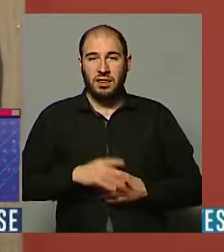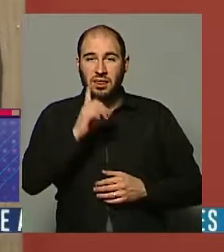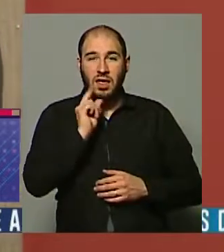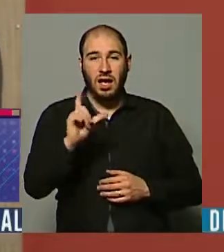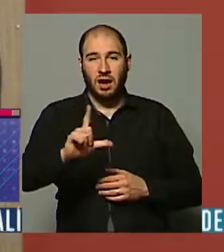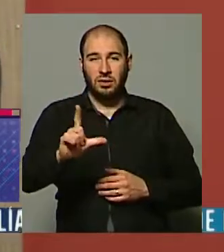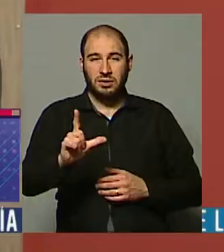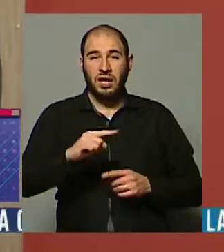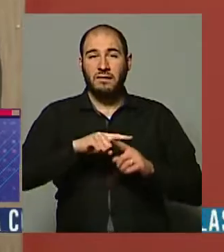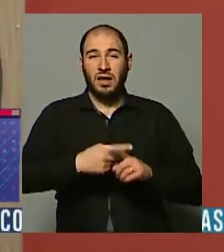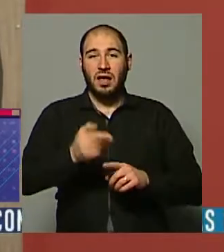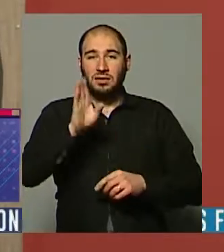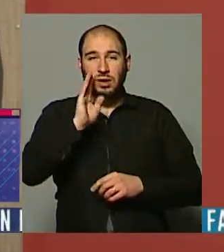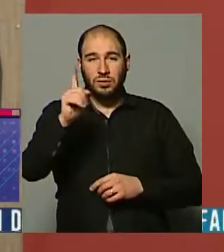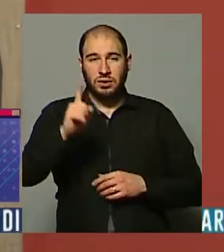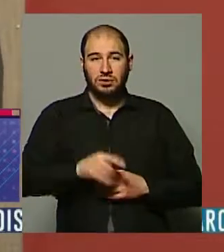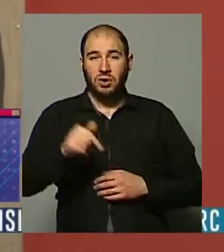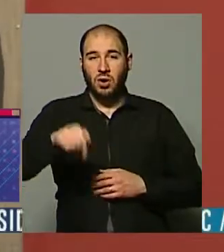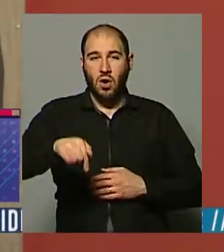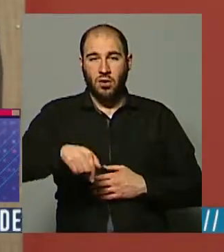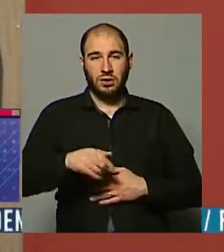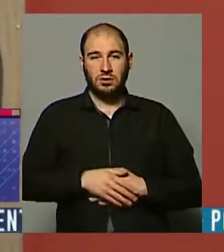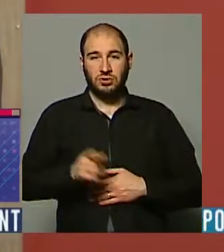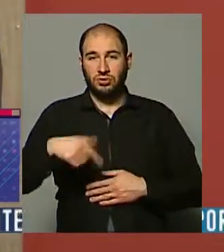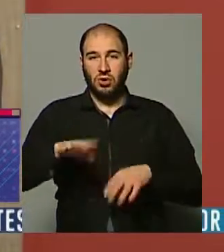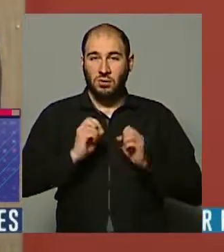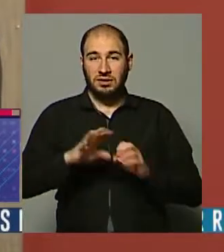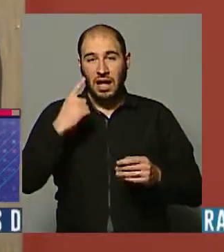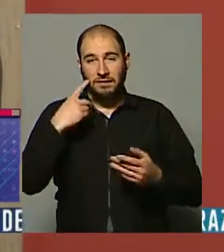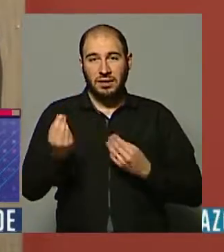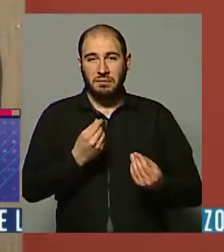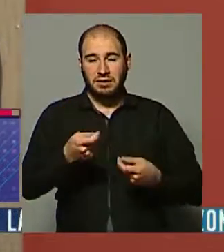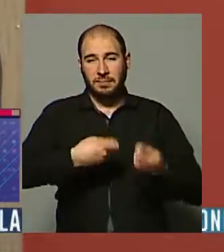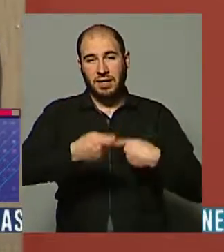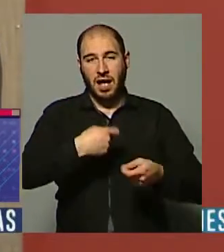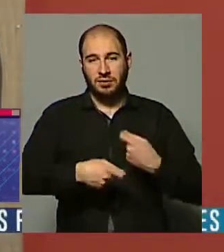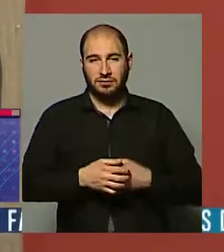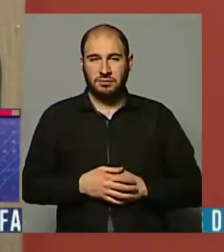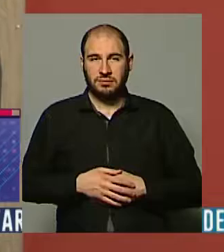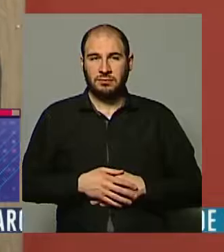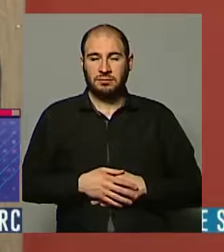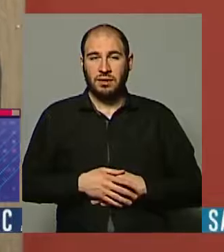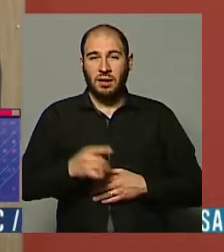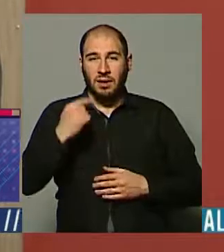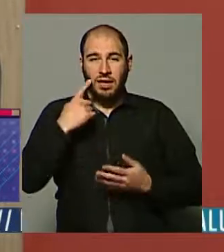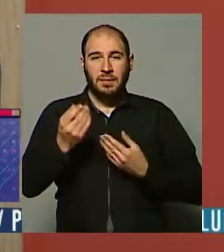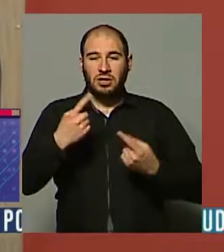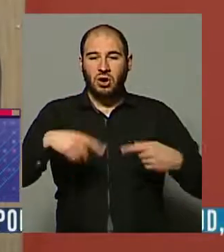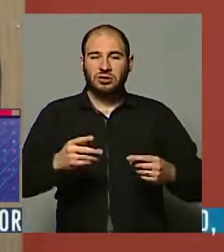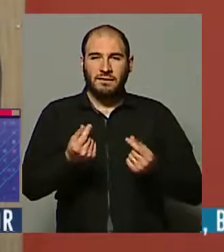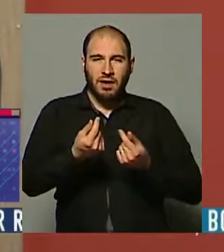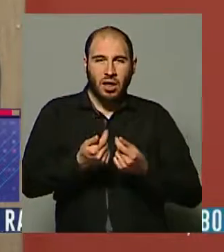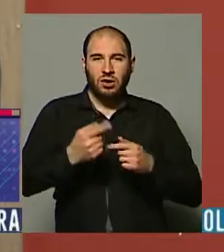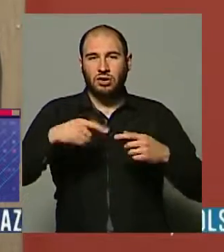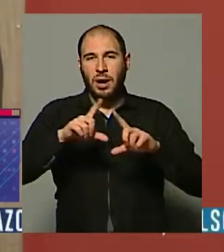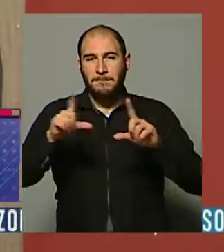lunes era feriado en Estados Unidos. Hoy ya teníamos que empezar a ver qué ocurría en el mercado cambiario fundamentalmente, qué pasaba con las acciones, qué pasaban